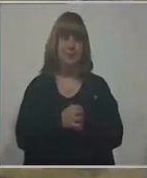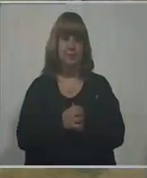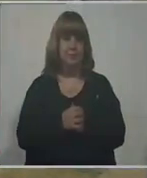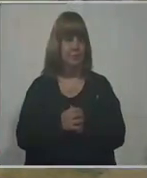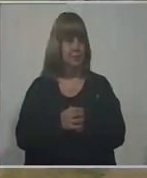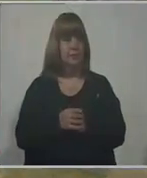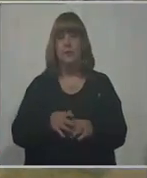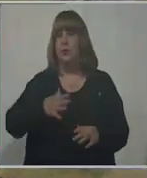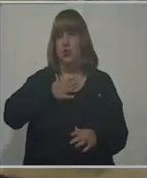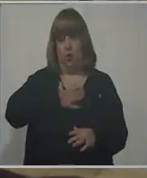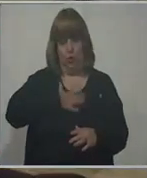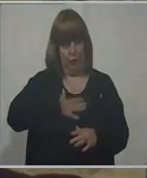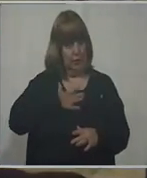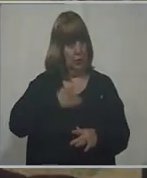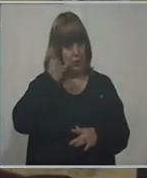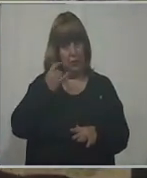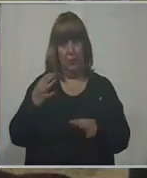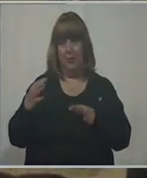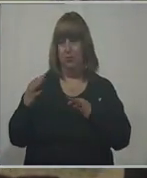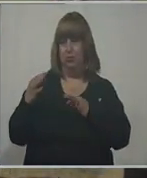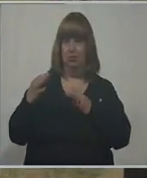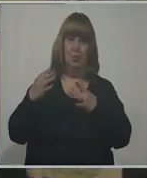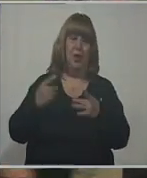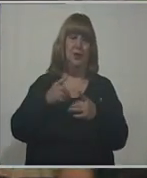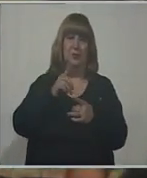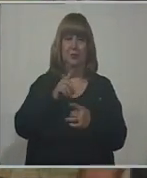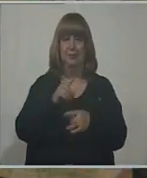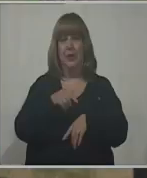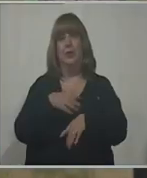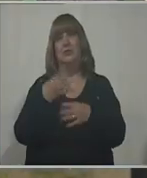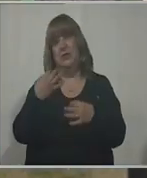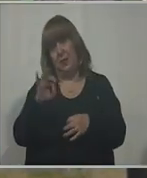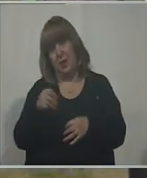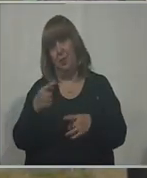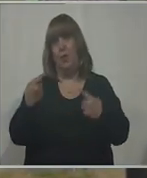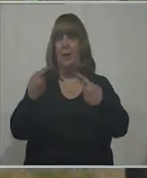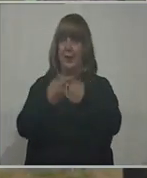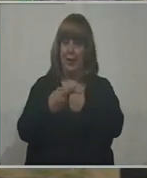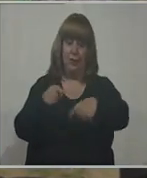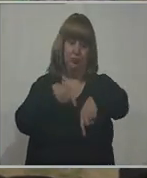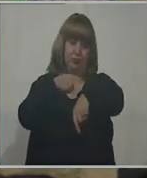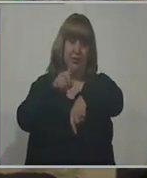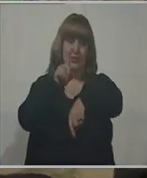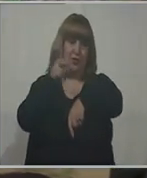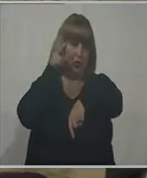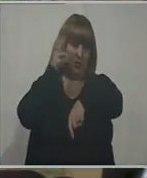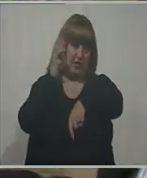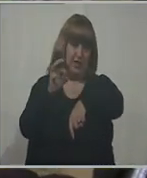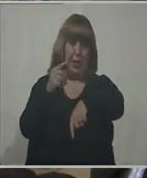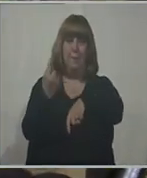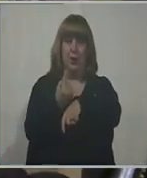Contento porque llegamos a la final, pero también sabemos que quedan 180 minutos. Que van a ser muy importantes para lograr lo que